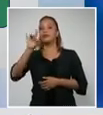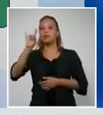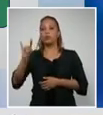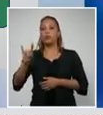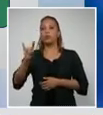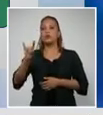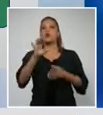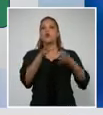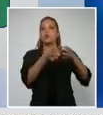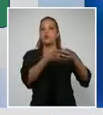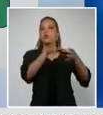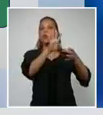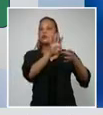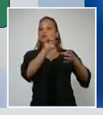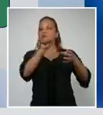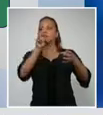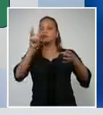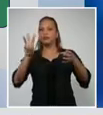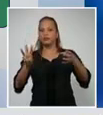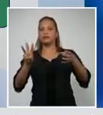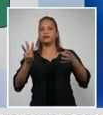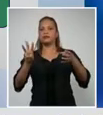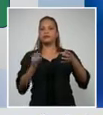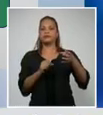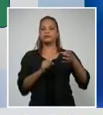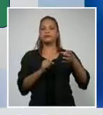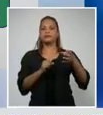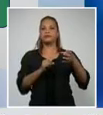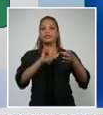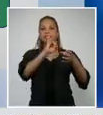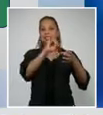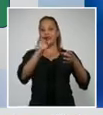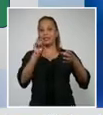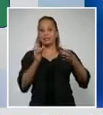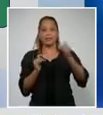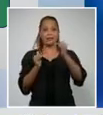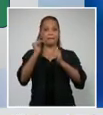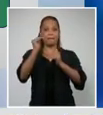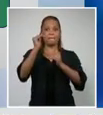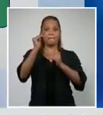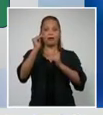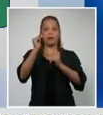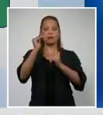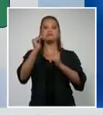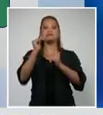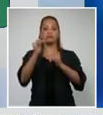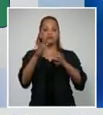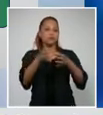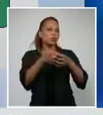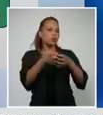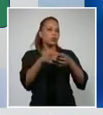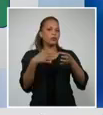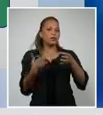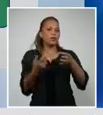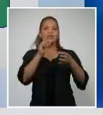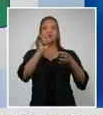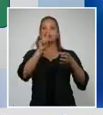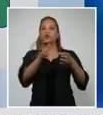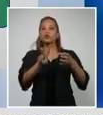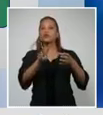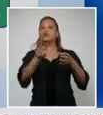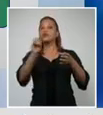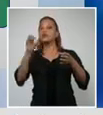413. Y de 60 y más años, prácticamente 200